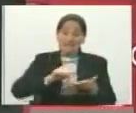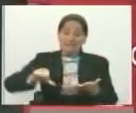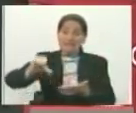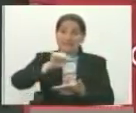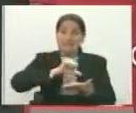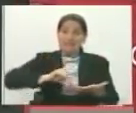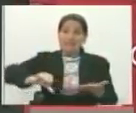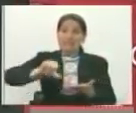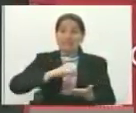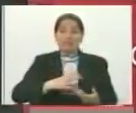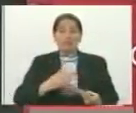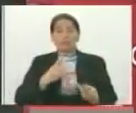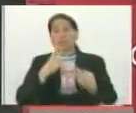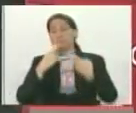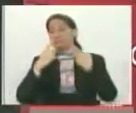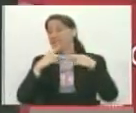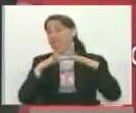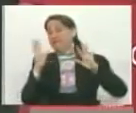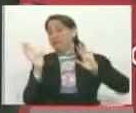desodorizarlo. ¿Oh, eh? De eso.